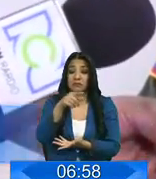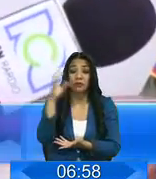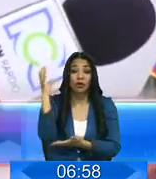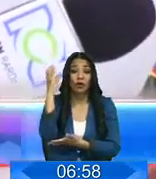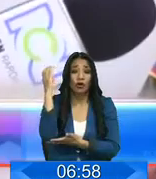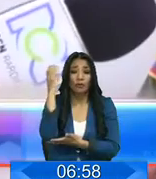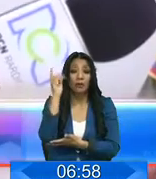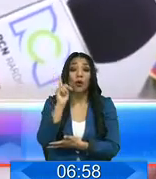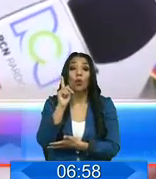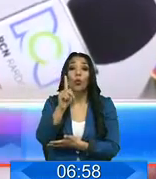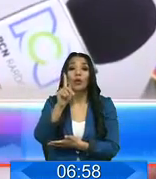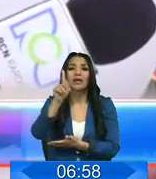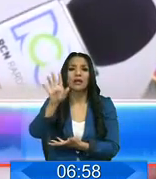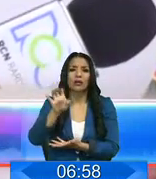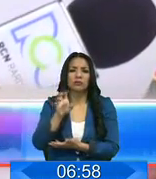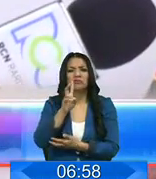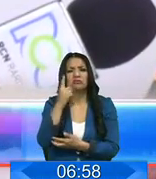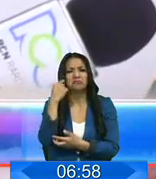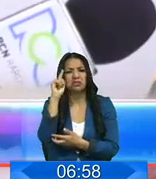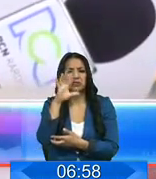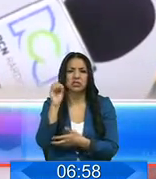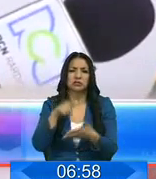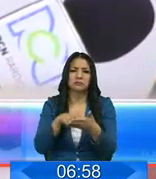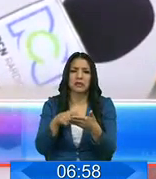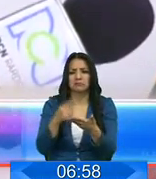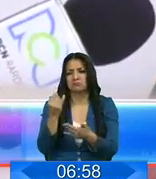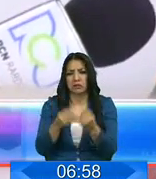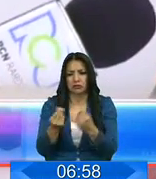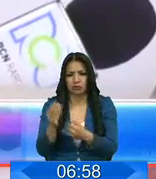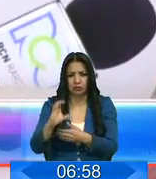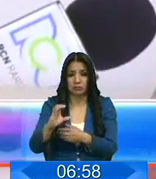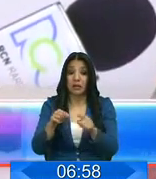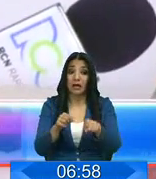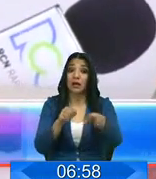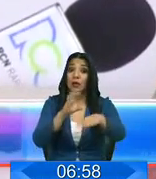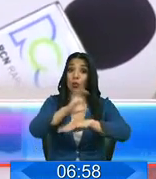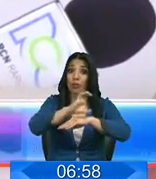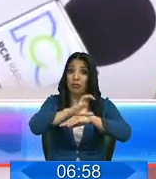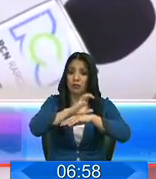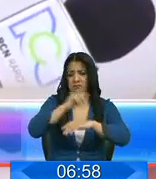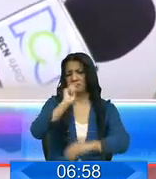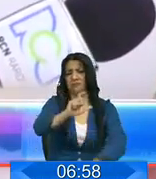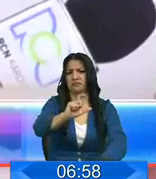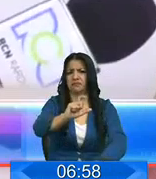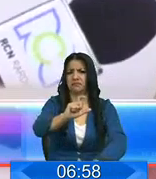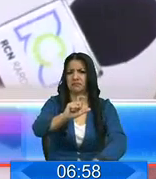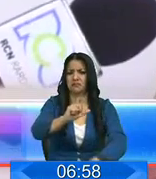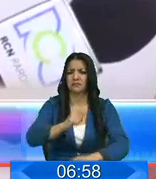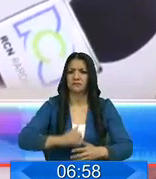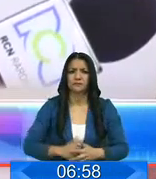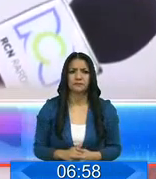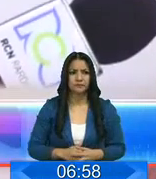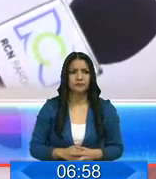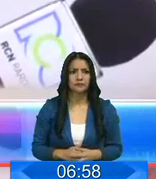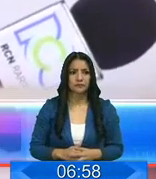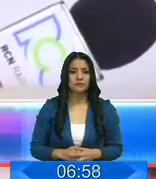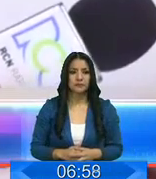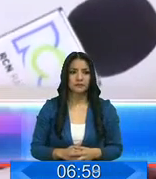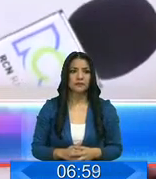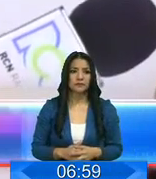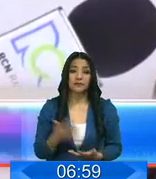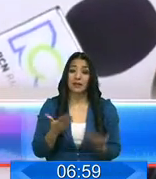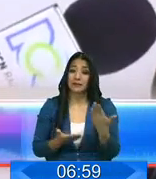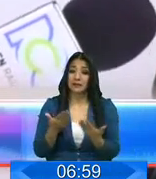los 2,5 millones de pesos. Allí puede estar triplicando su valor en el Ecuador y obviamente si esto logra